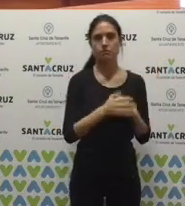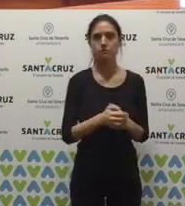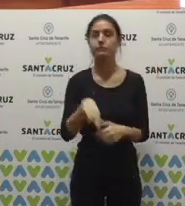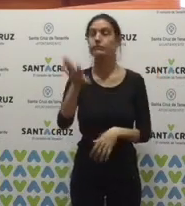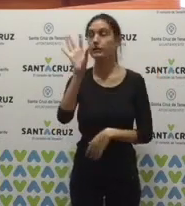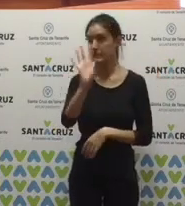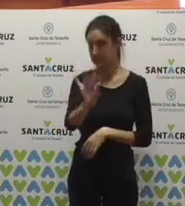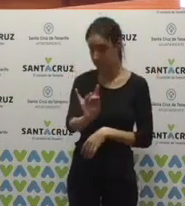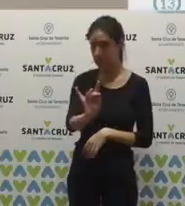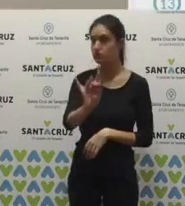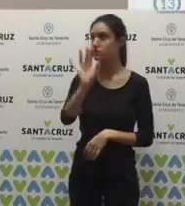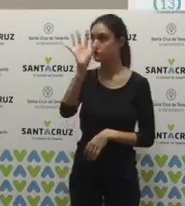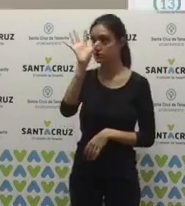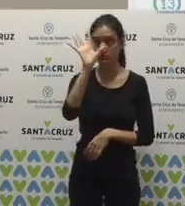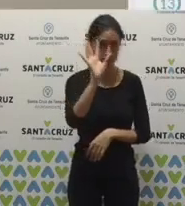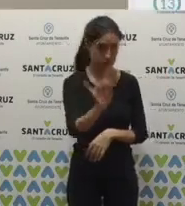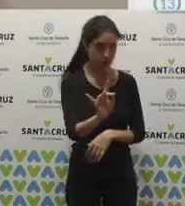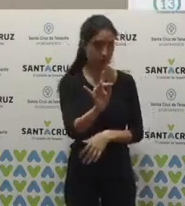sí